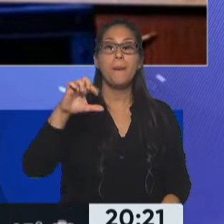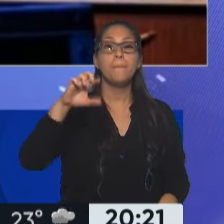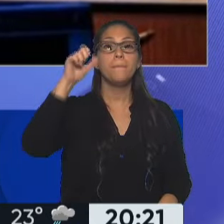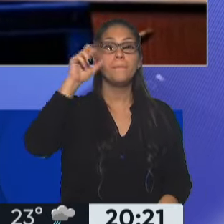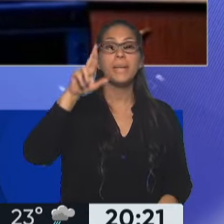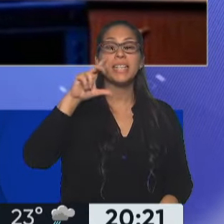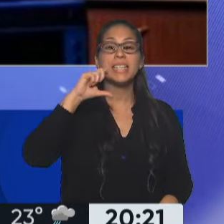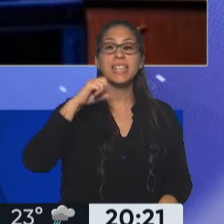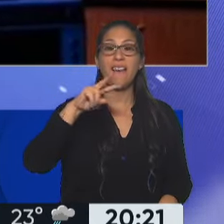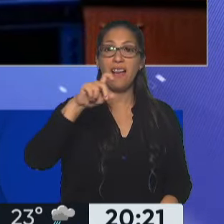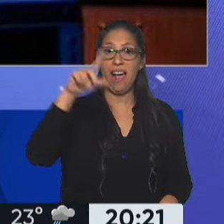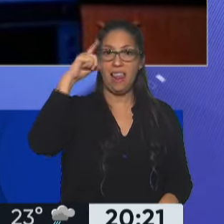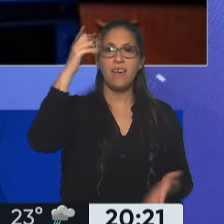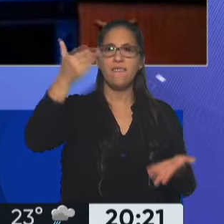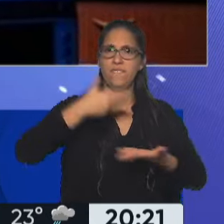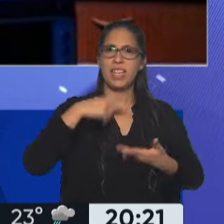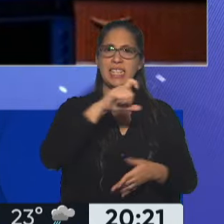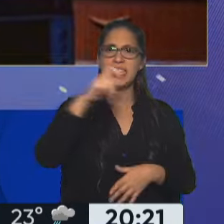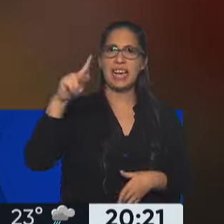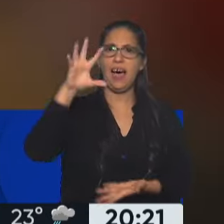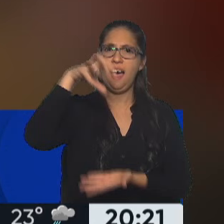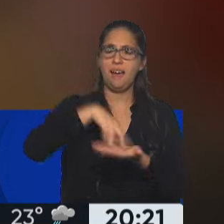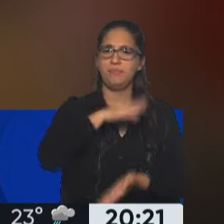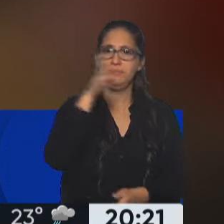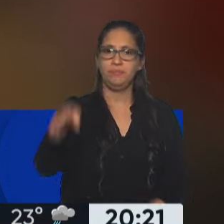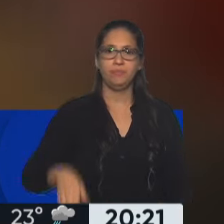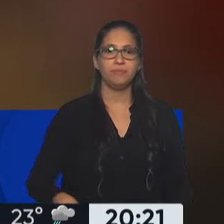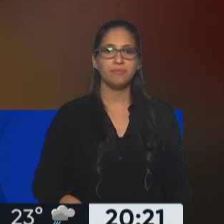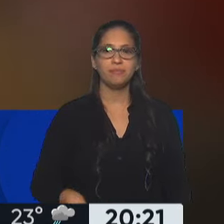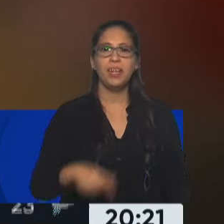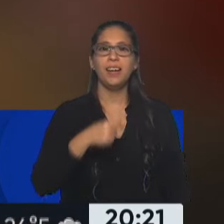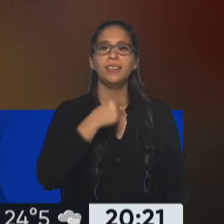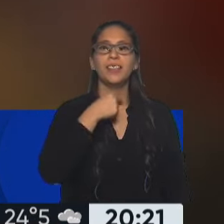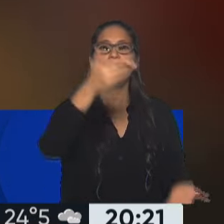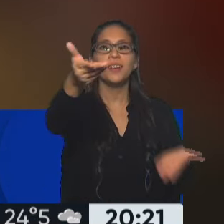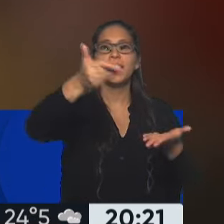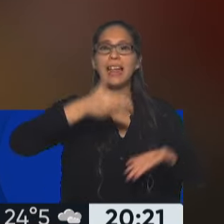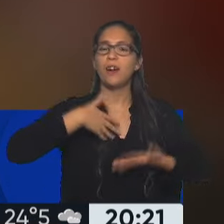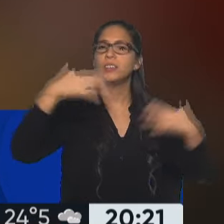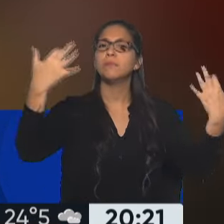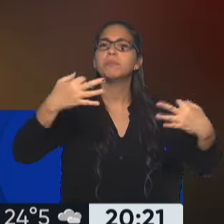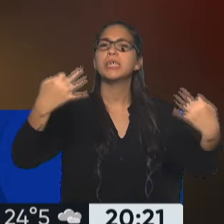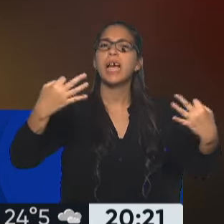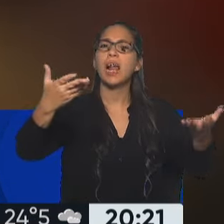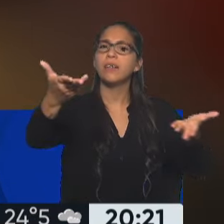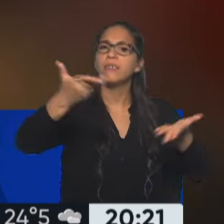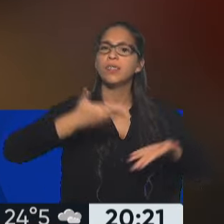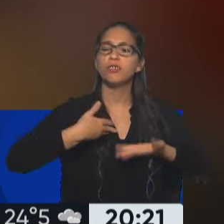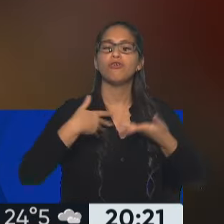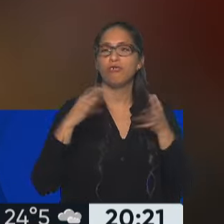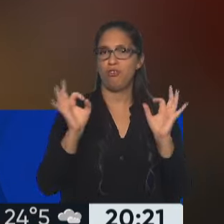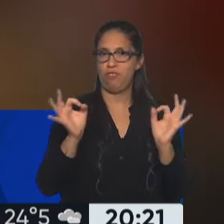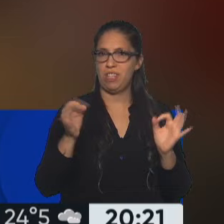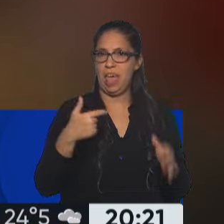nos invita a ir al CCK. Yo quiero invitarlos especialmente, y sé lo que estoy